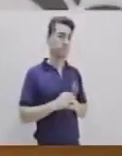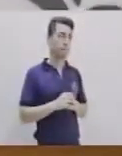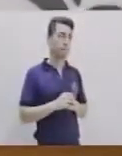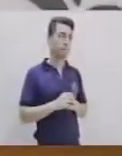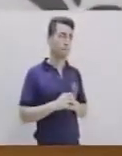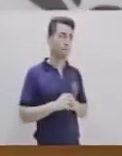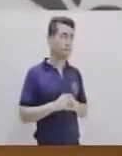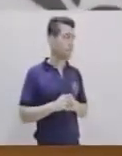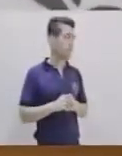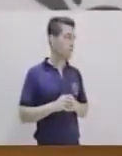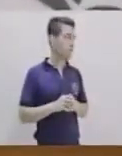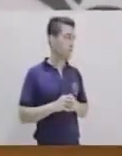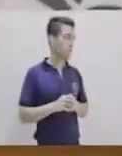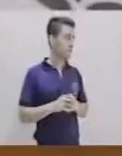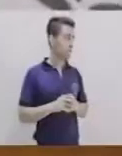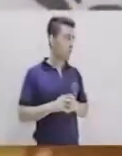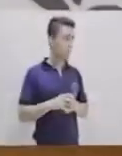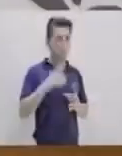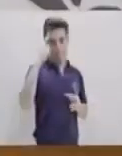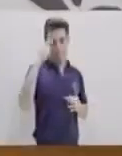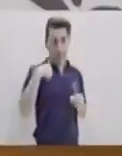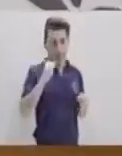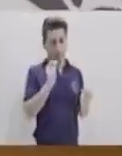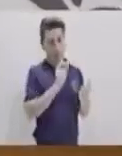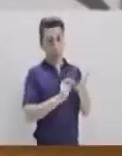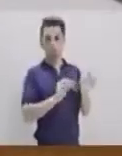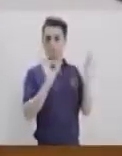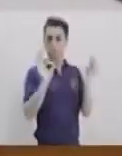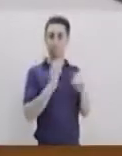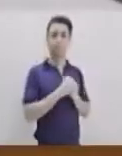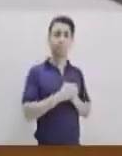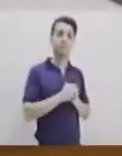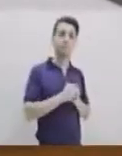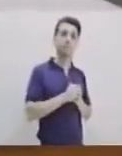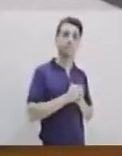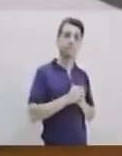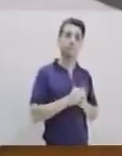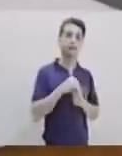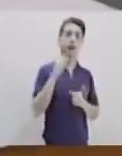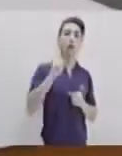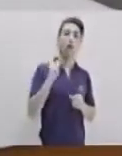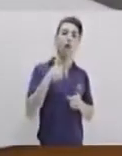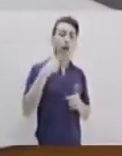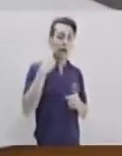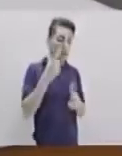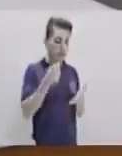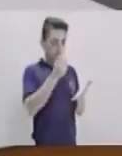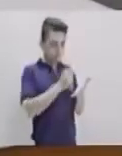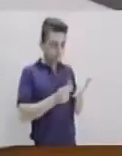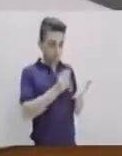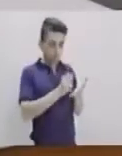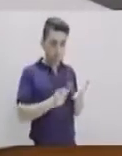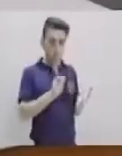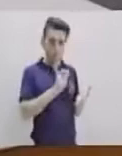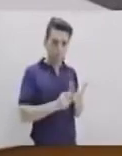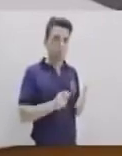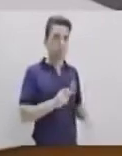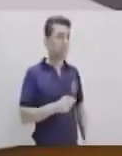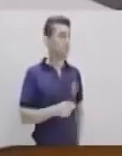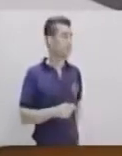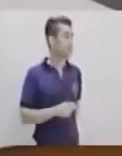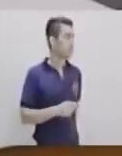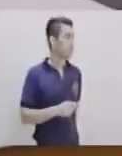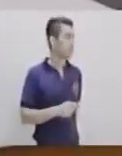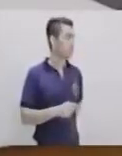específicamente me permita poder realizarlo. Bueno, yo voy a terminar de trazar aquí el